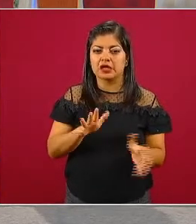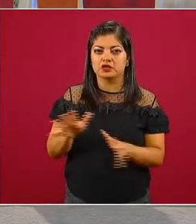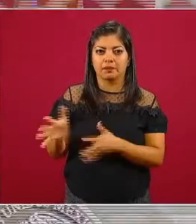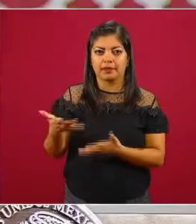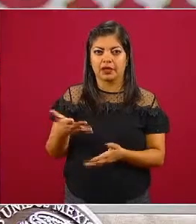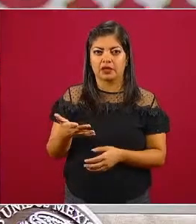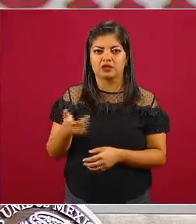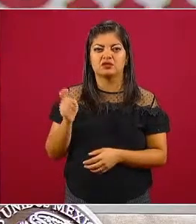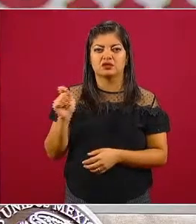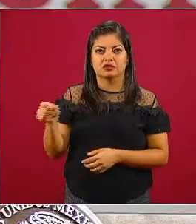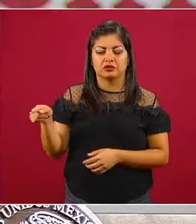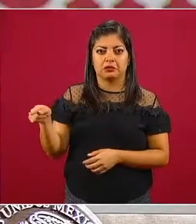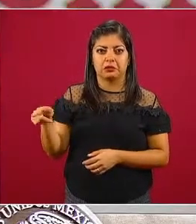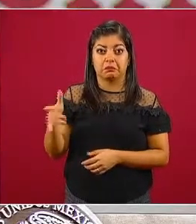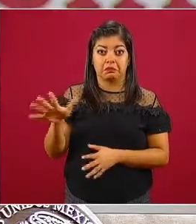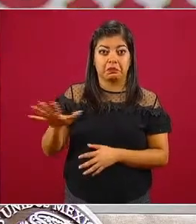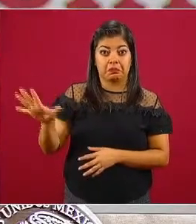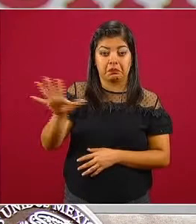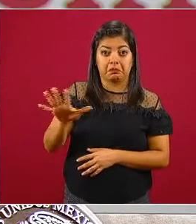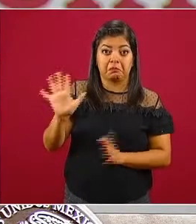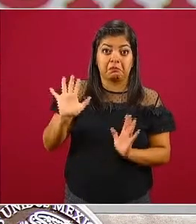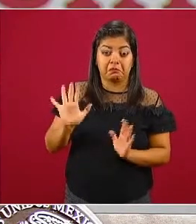hacia el estado de Guanajuato.